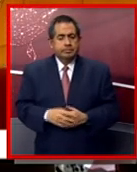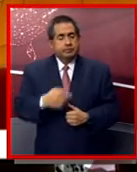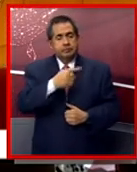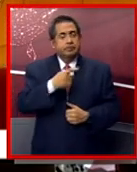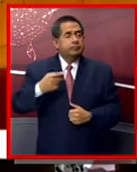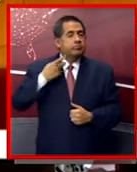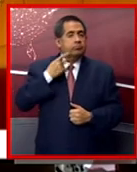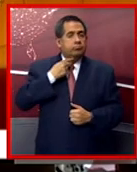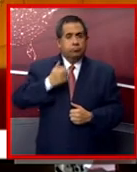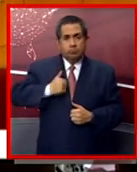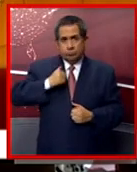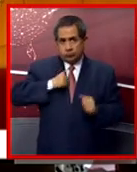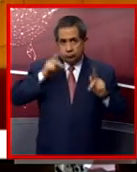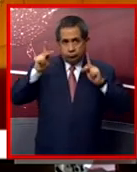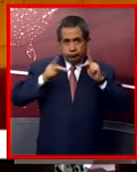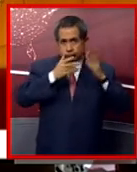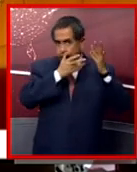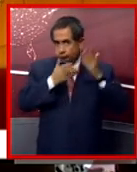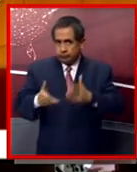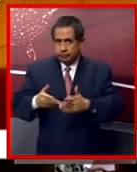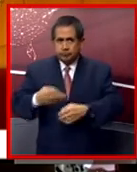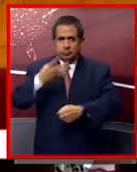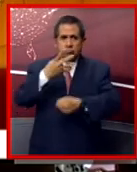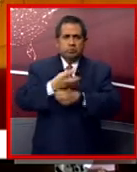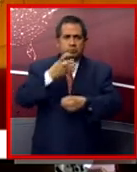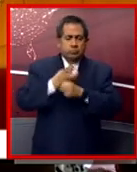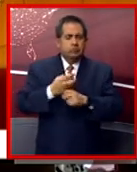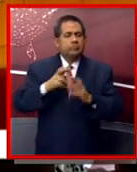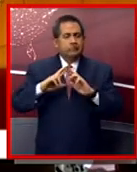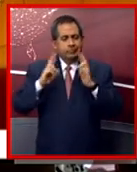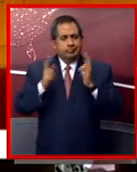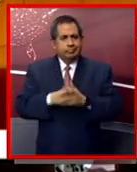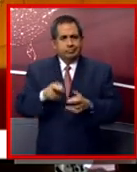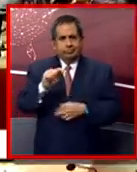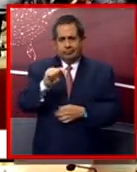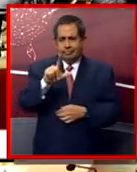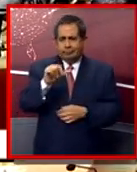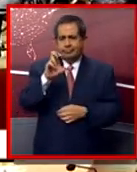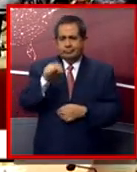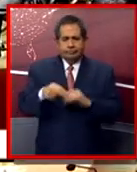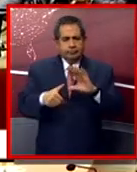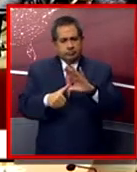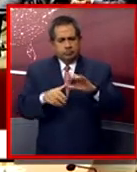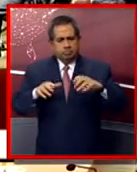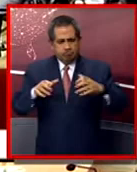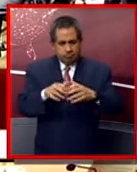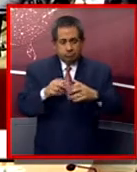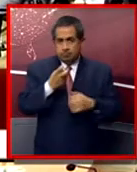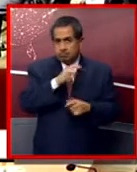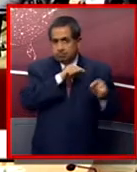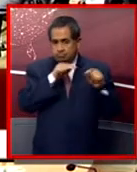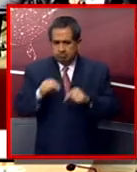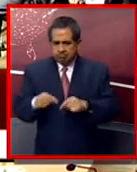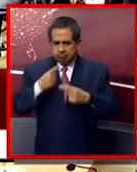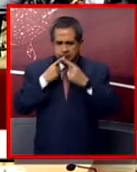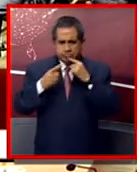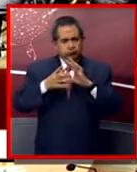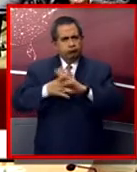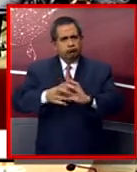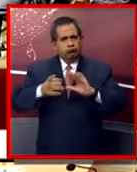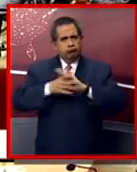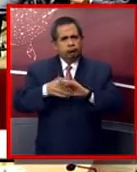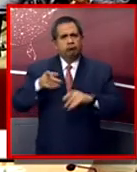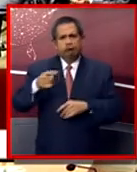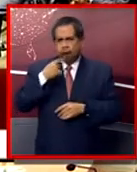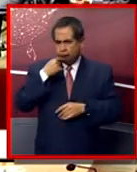político canadiense ocurre en el marco de la cuarta ronda de renegociación del Telecán. Precisamente a ello se refirió el primer